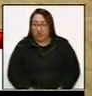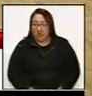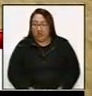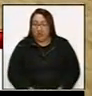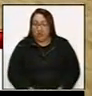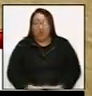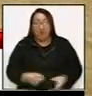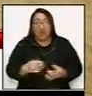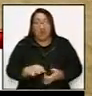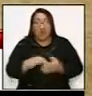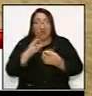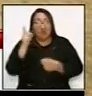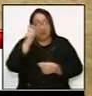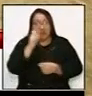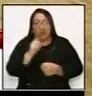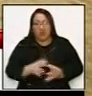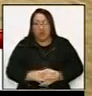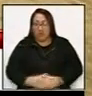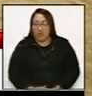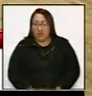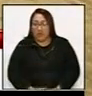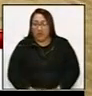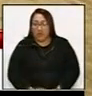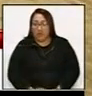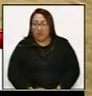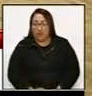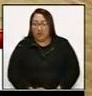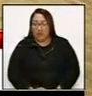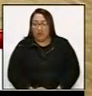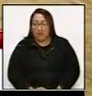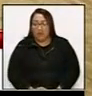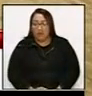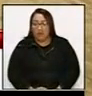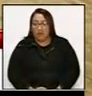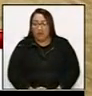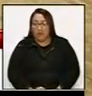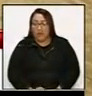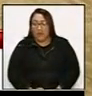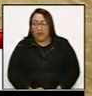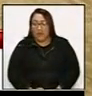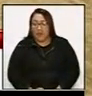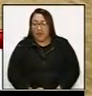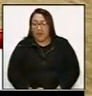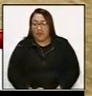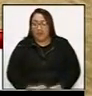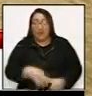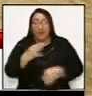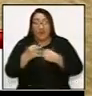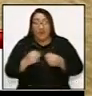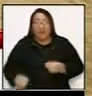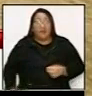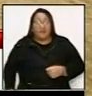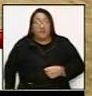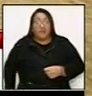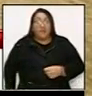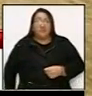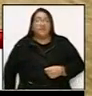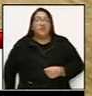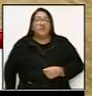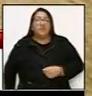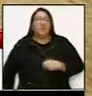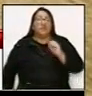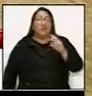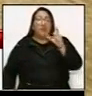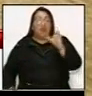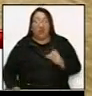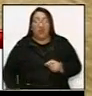tan delicado, tan difícil, tan complicado, presidente. Ya, bueno, para empezar quisiera decir que citar a una